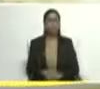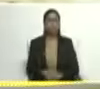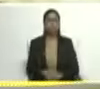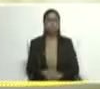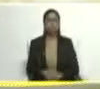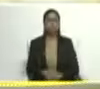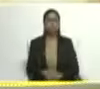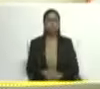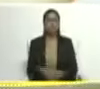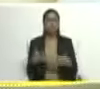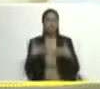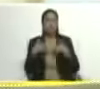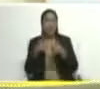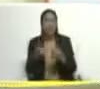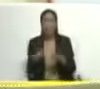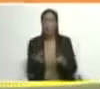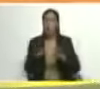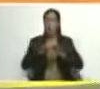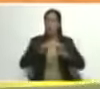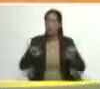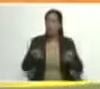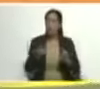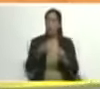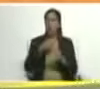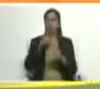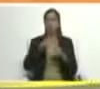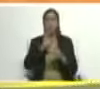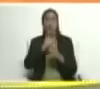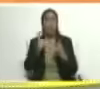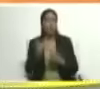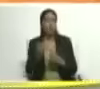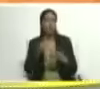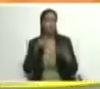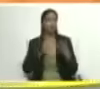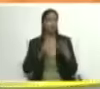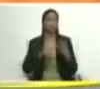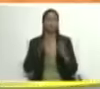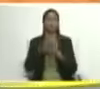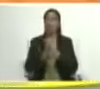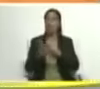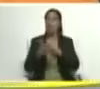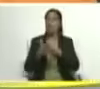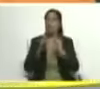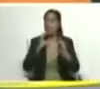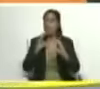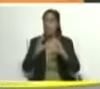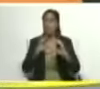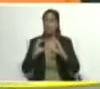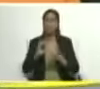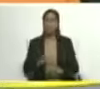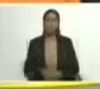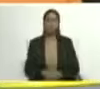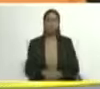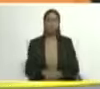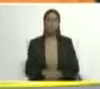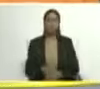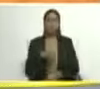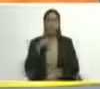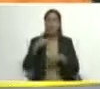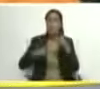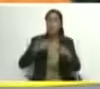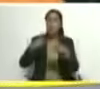de la salud, de la educación, de la cultura, de las telecomunicaciones, de la producción de